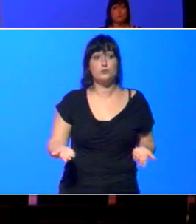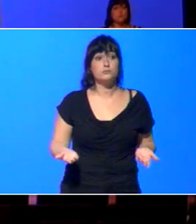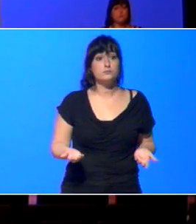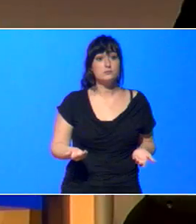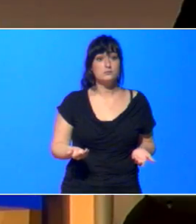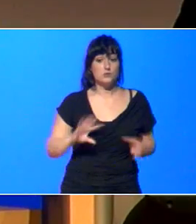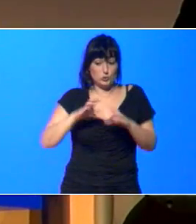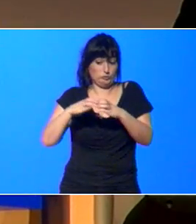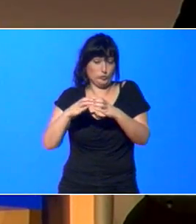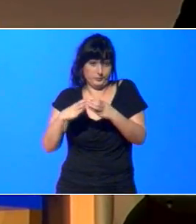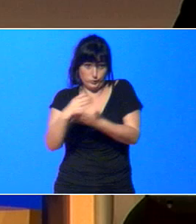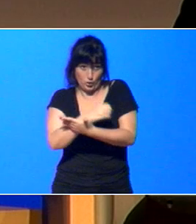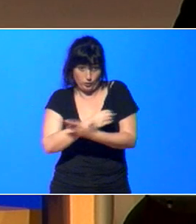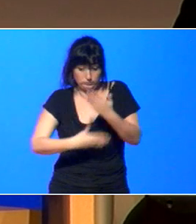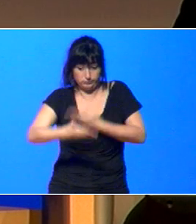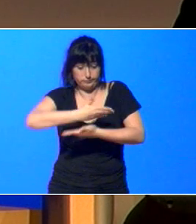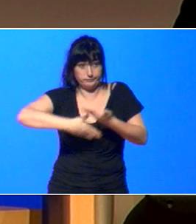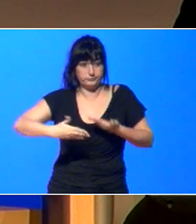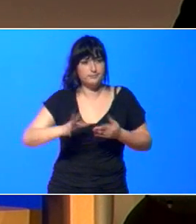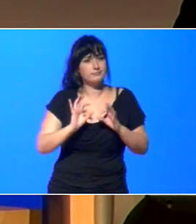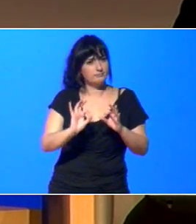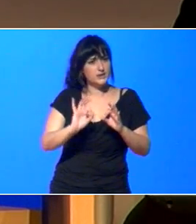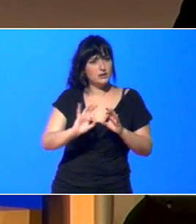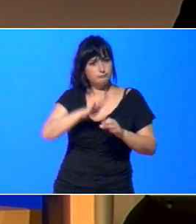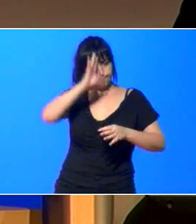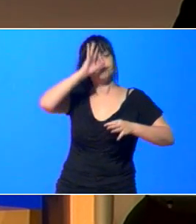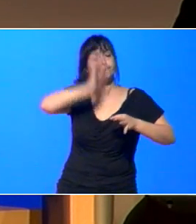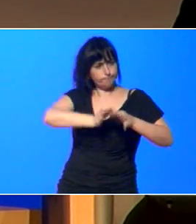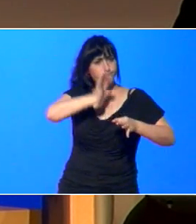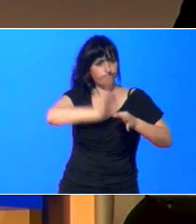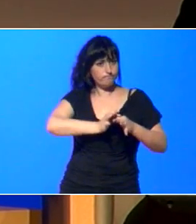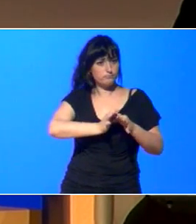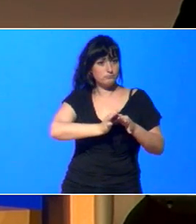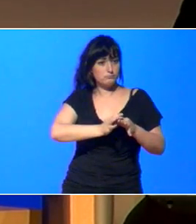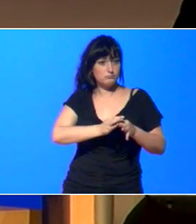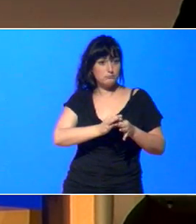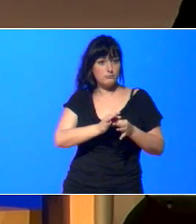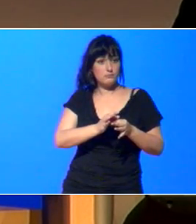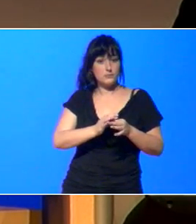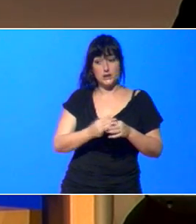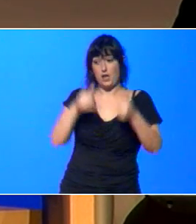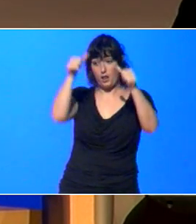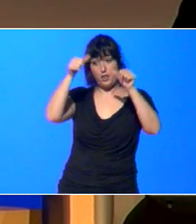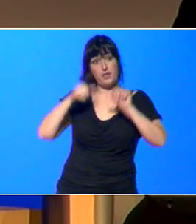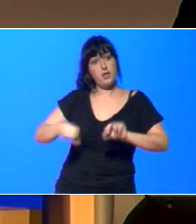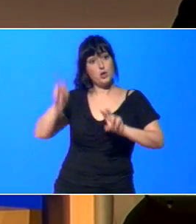conglomerado. Ese es el convencimiento firme con el que están saliendo las nuevas generaciones de egresados en